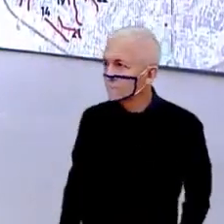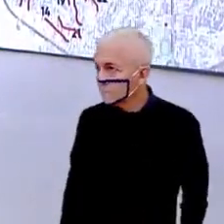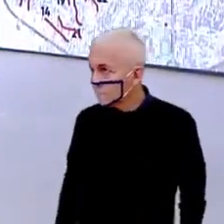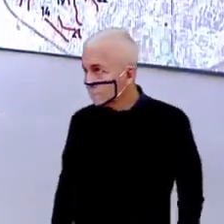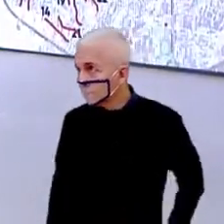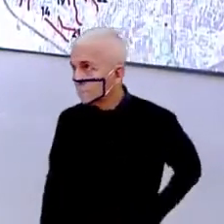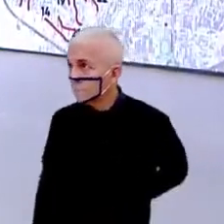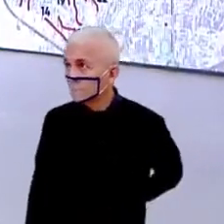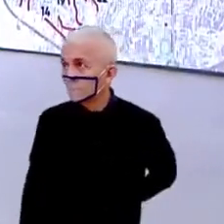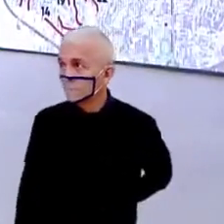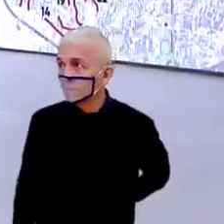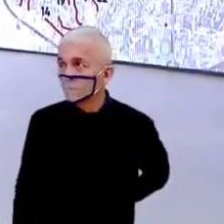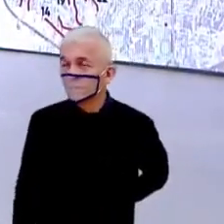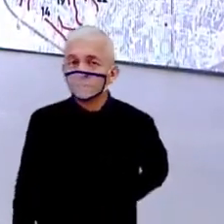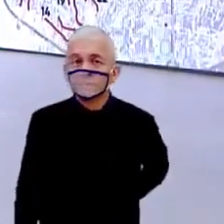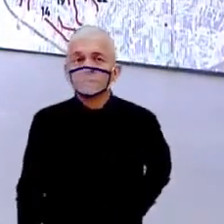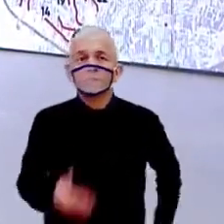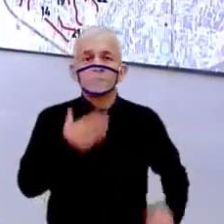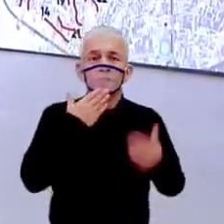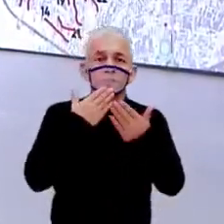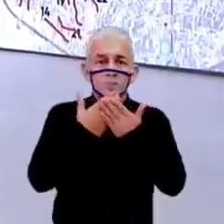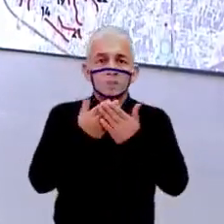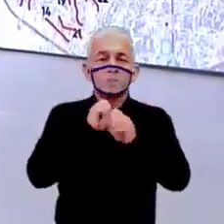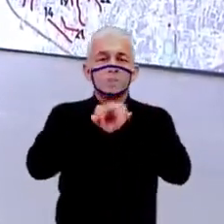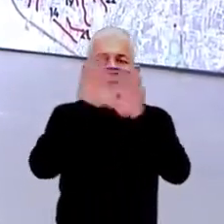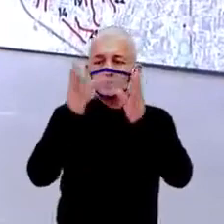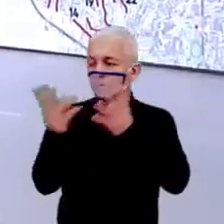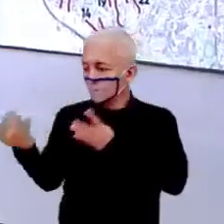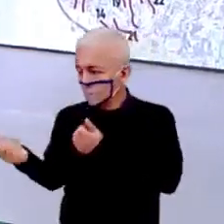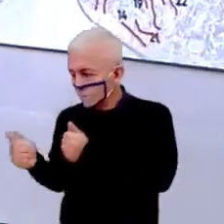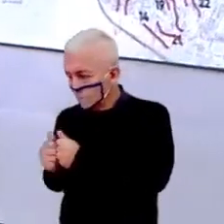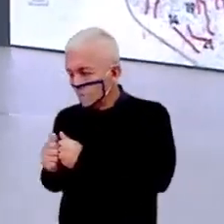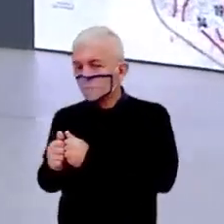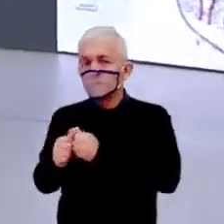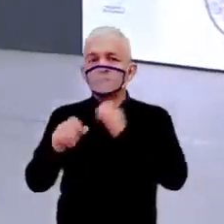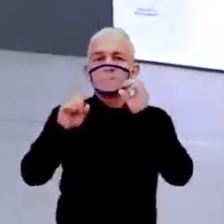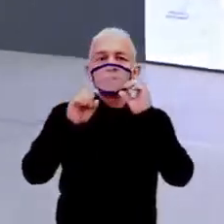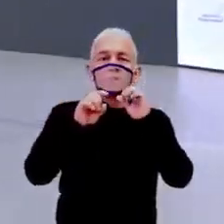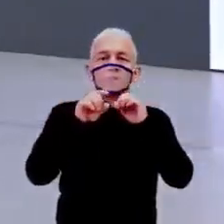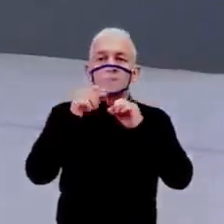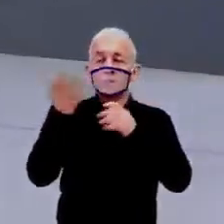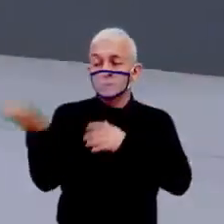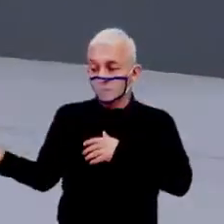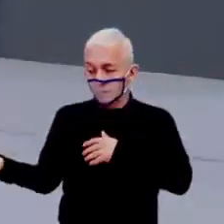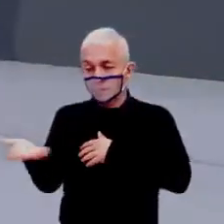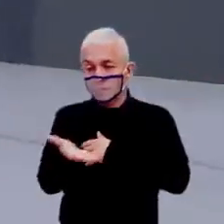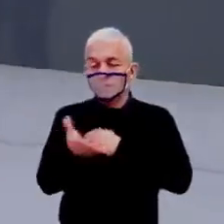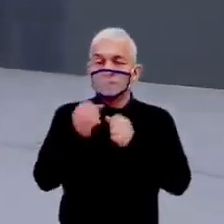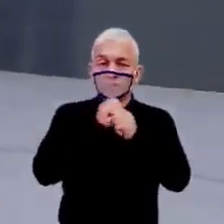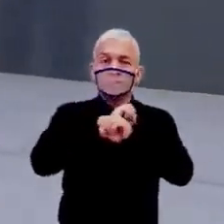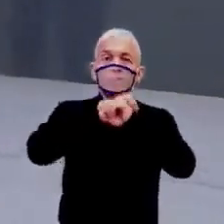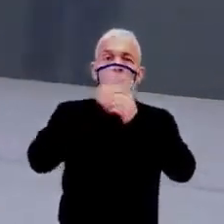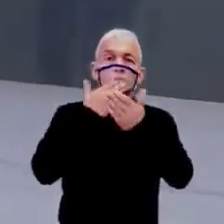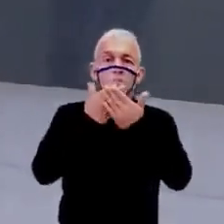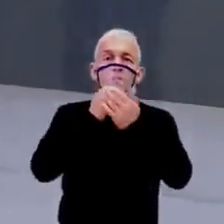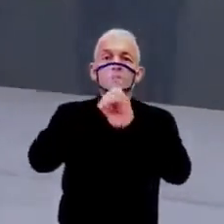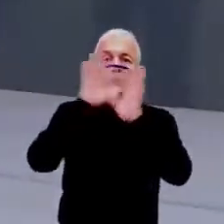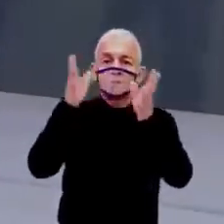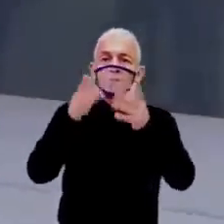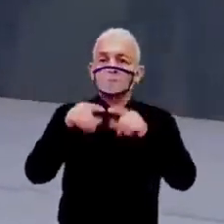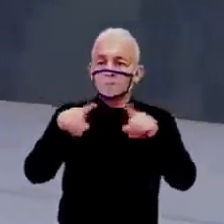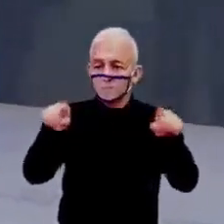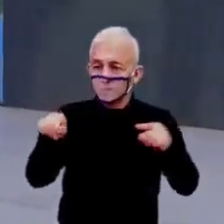Muchísimas gracias, alcalde, con los buenos días para usted, con los buenos días para todos los que nos acompañan aquí en el